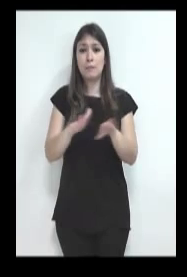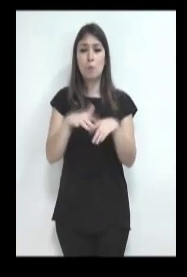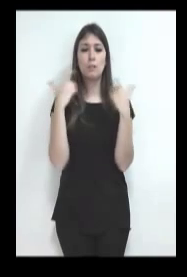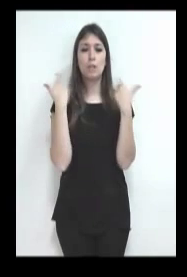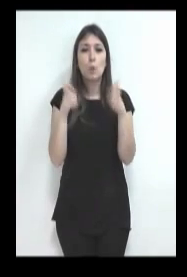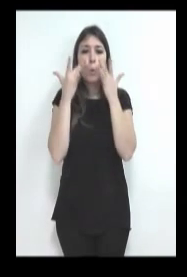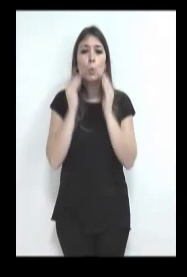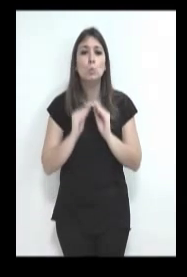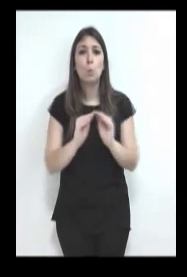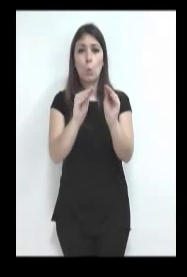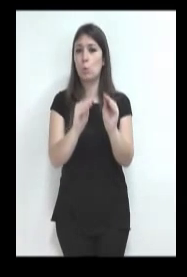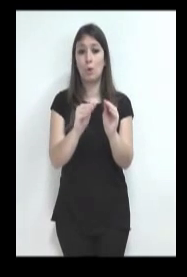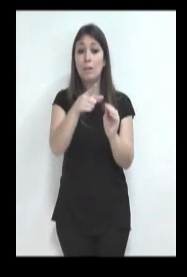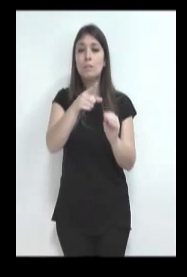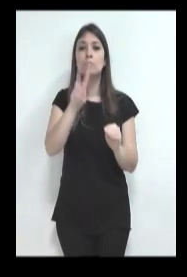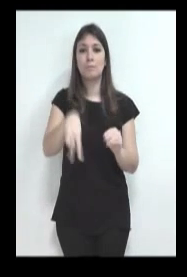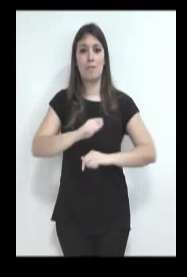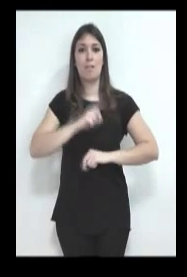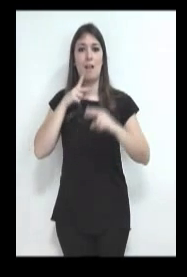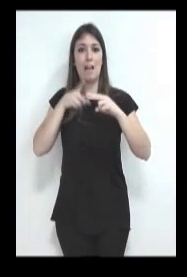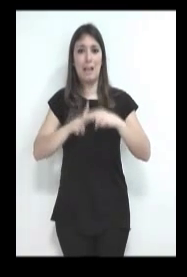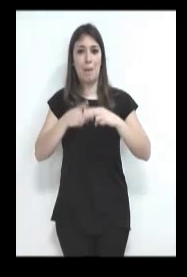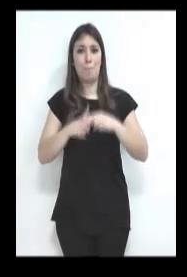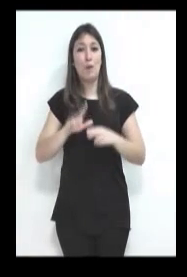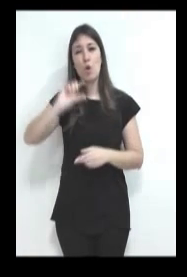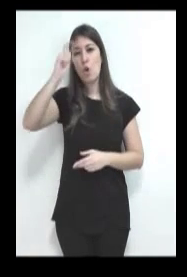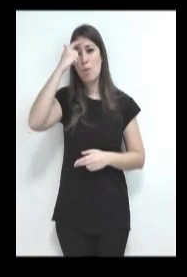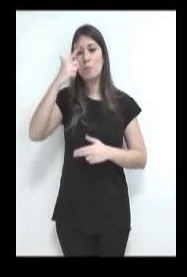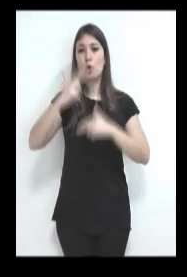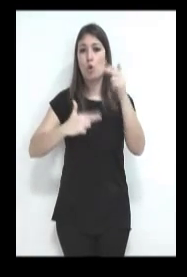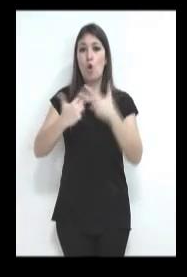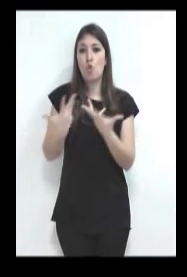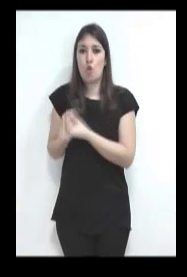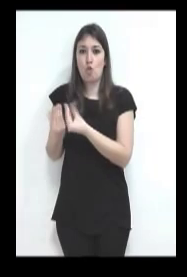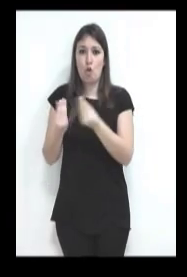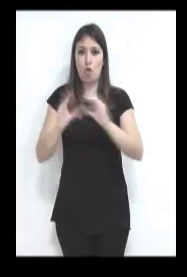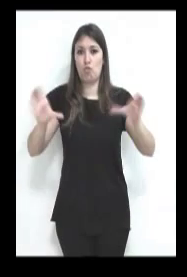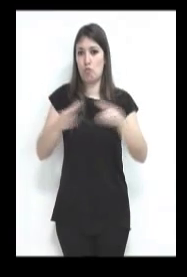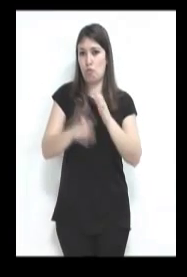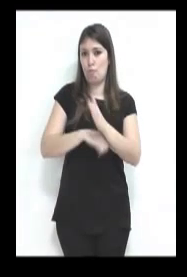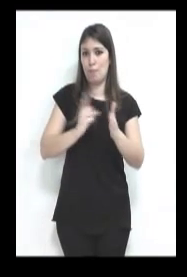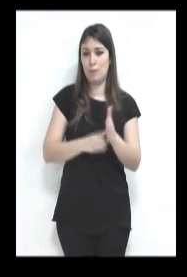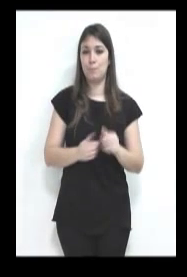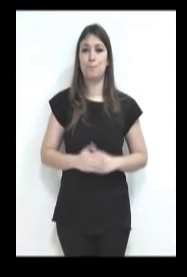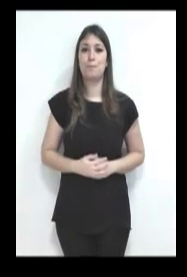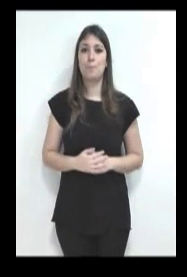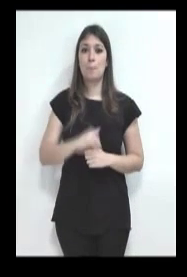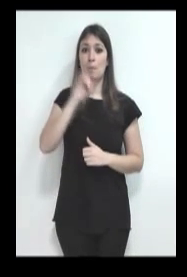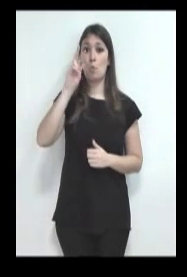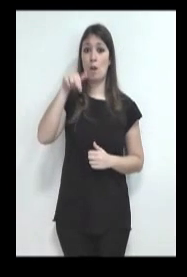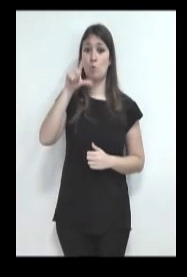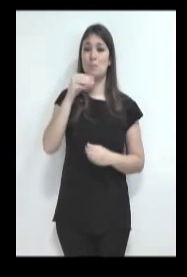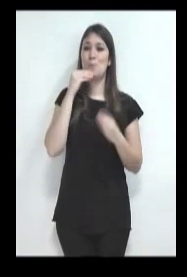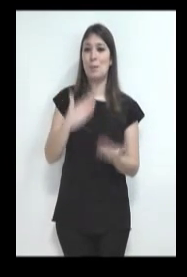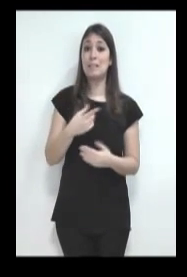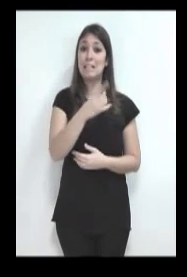sectoriales, no dejan de ser herramientas dentro de ese concepto de construcción colectiva. Muy bien. Nino.